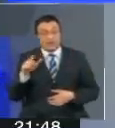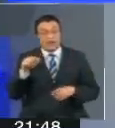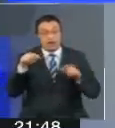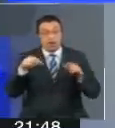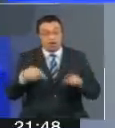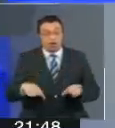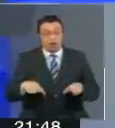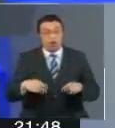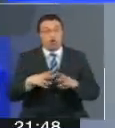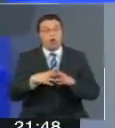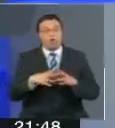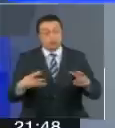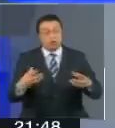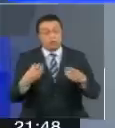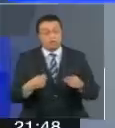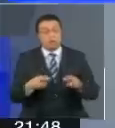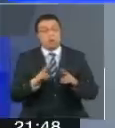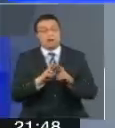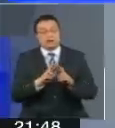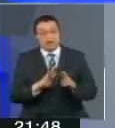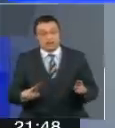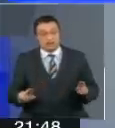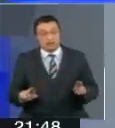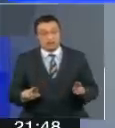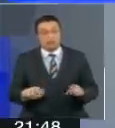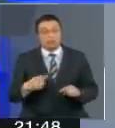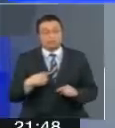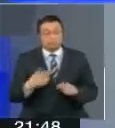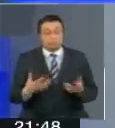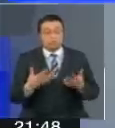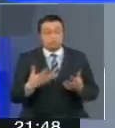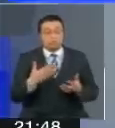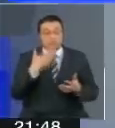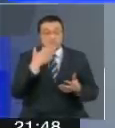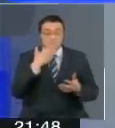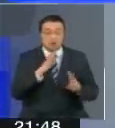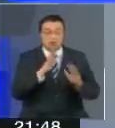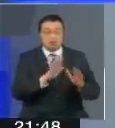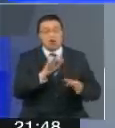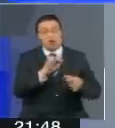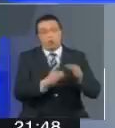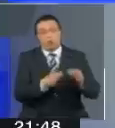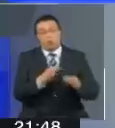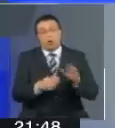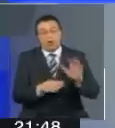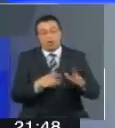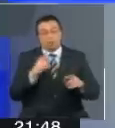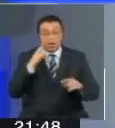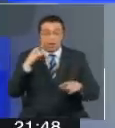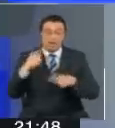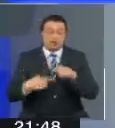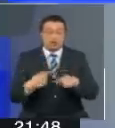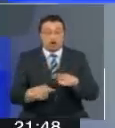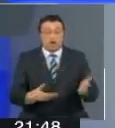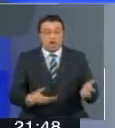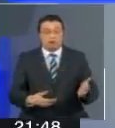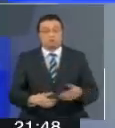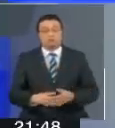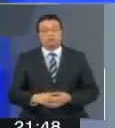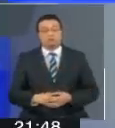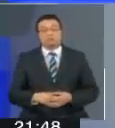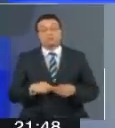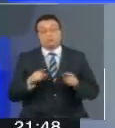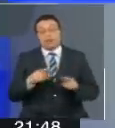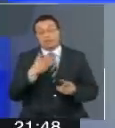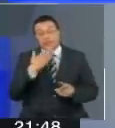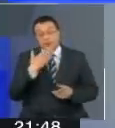hoy muy bien y muy tranquilos, sean a su vez juzgados por la historia.